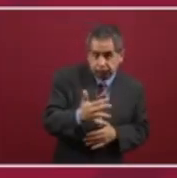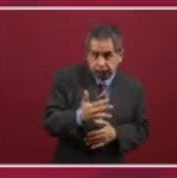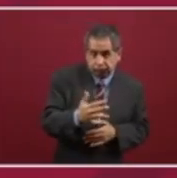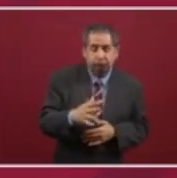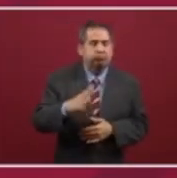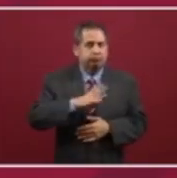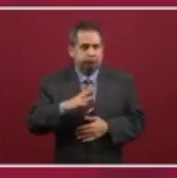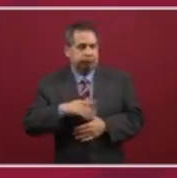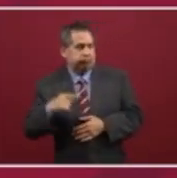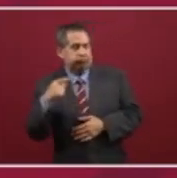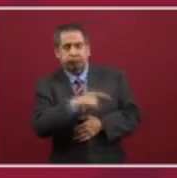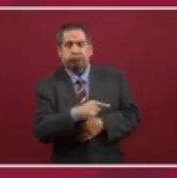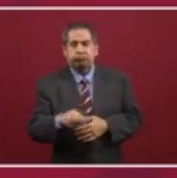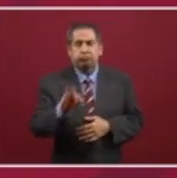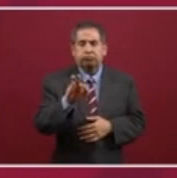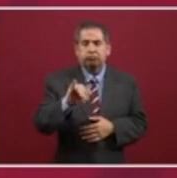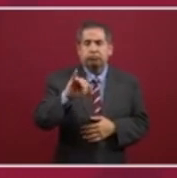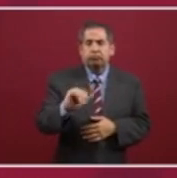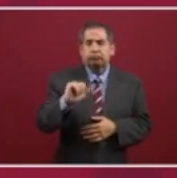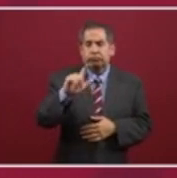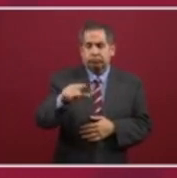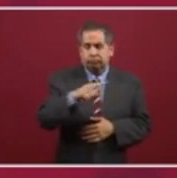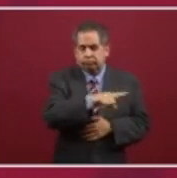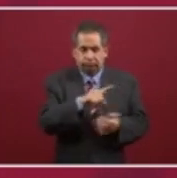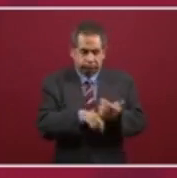la fiscalía